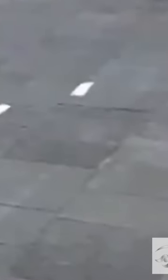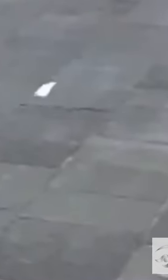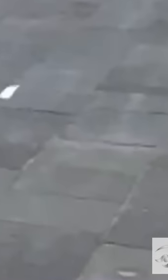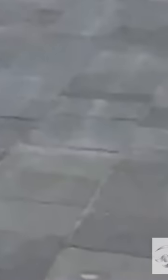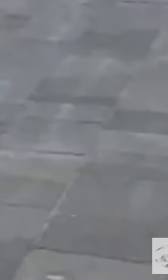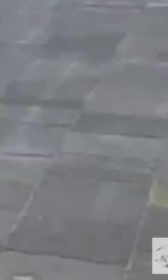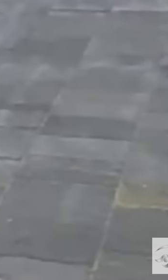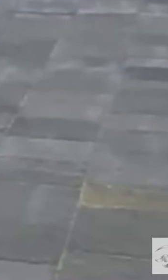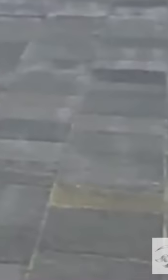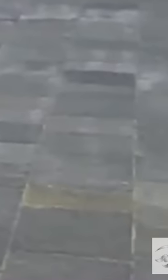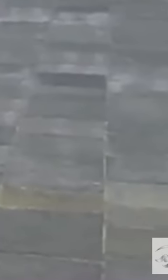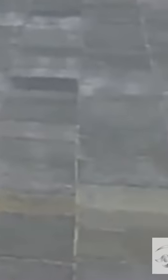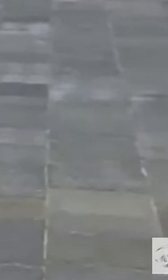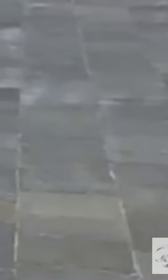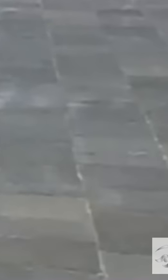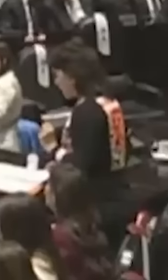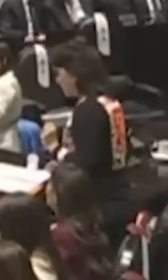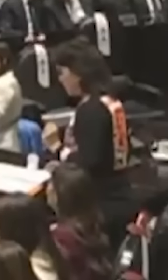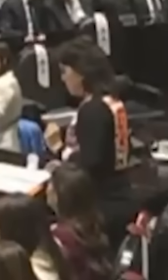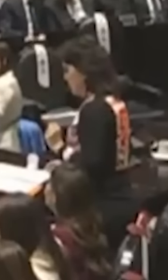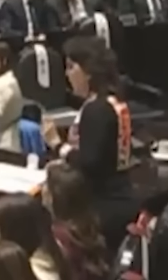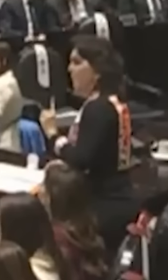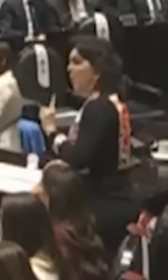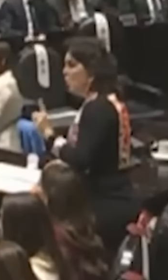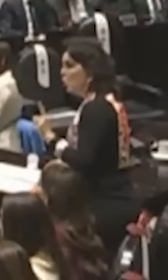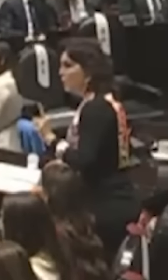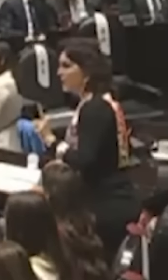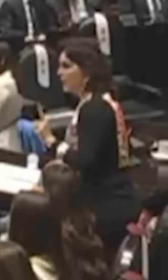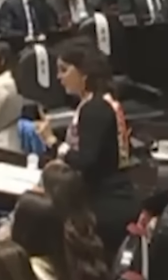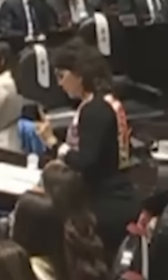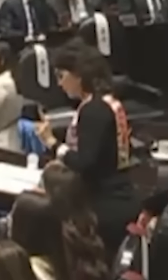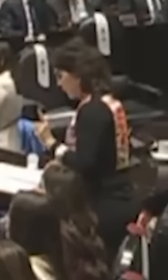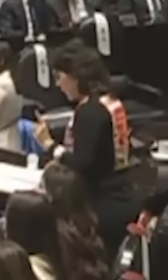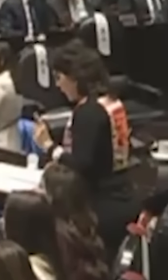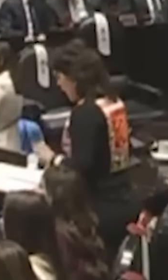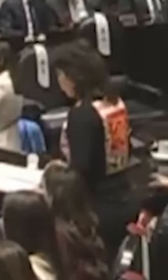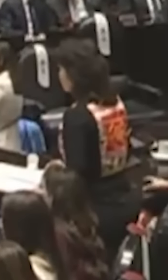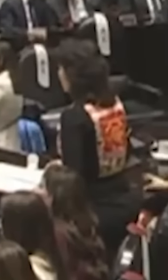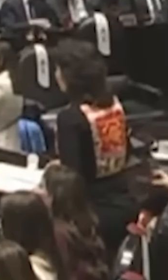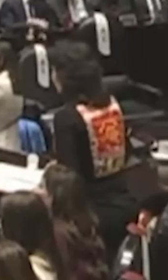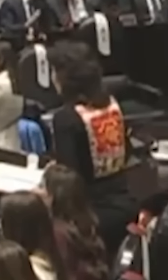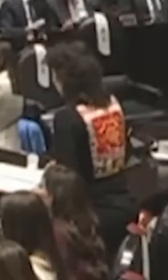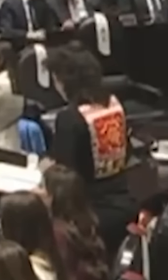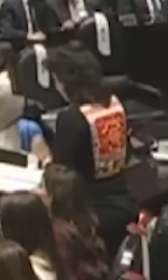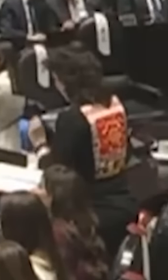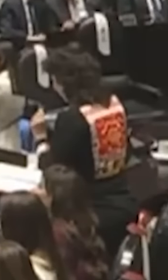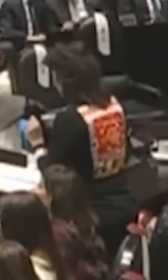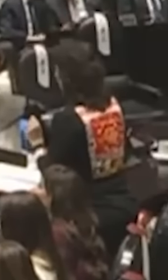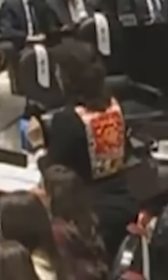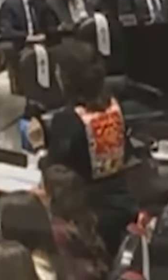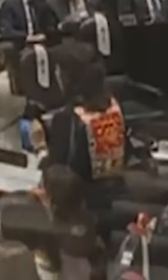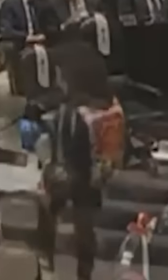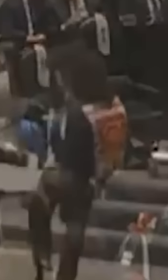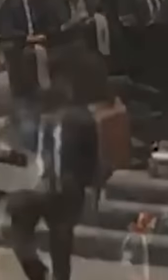y 466 diputados. Durante la sesión se abrió una ronda de posicionamientos, donde un legislador de cada uno de los 6 grupos parlamentarios que